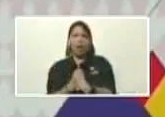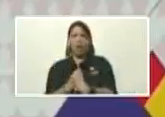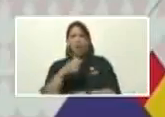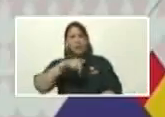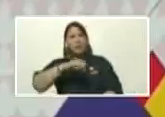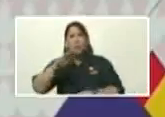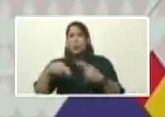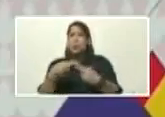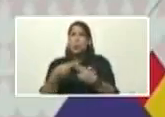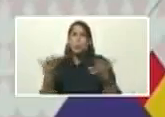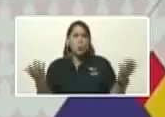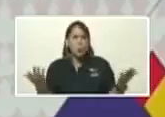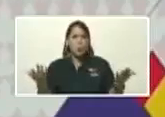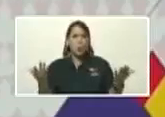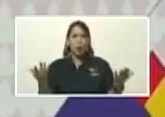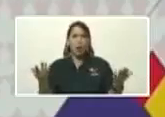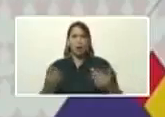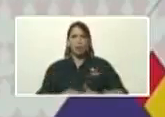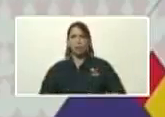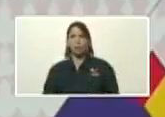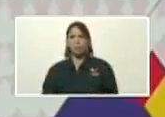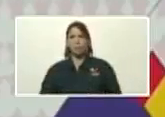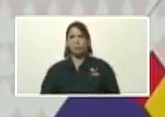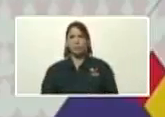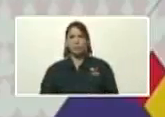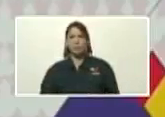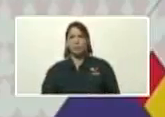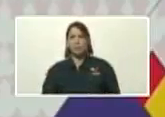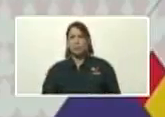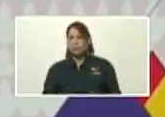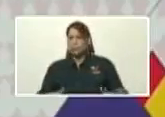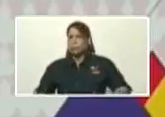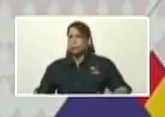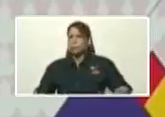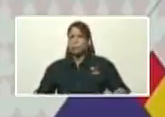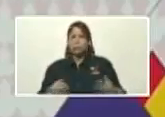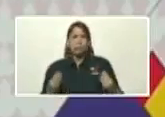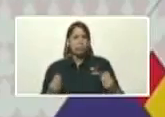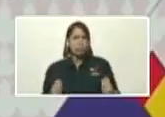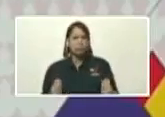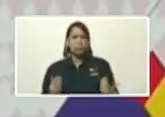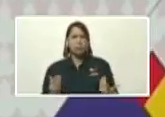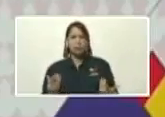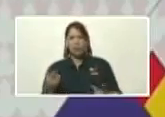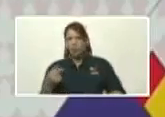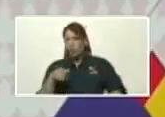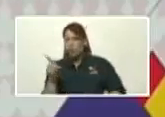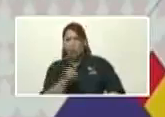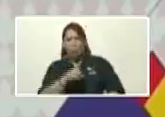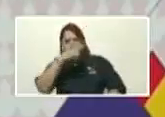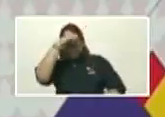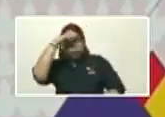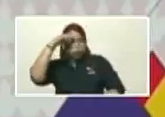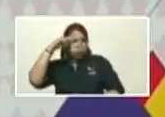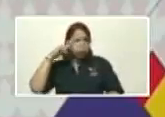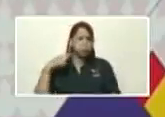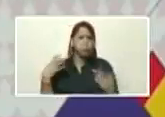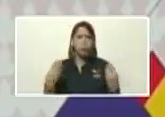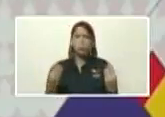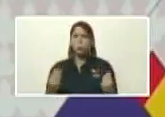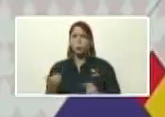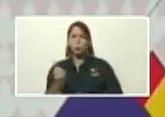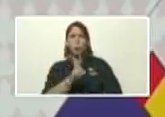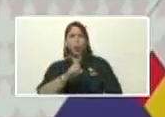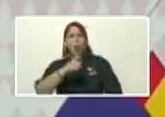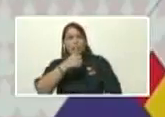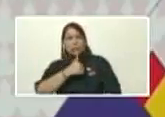no hubiéramos largado el forro. Como que aquí no hubiéramos sudado, como que aquí no hubiéramos